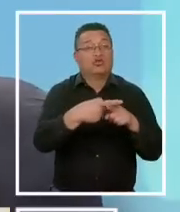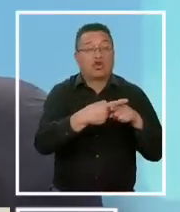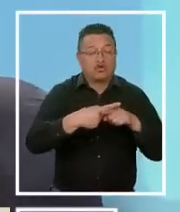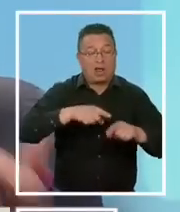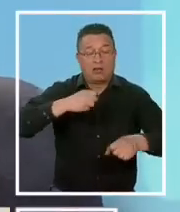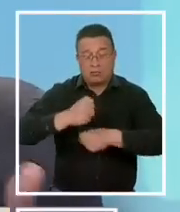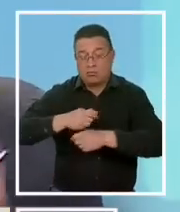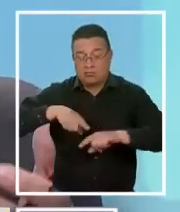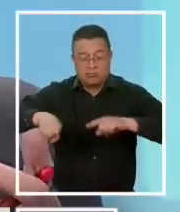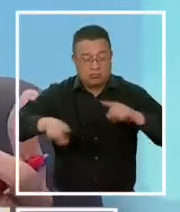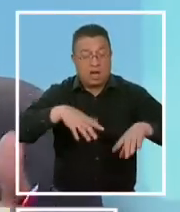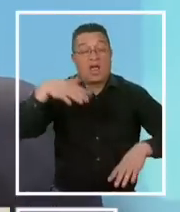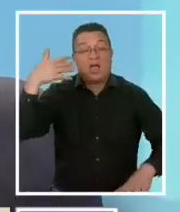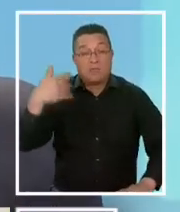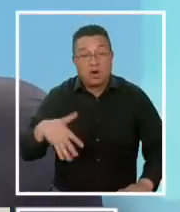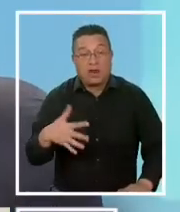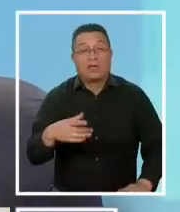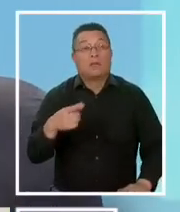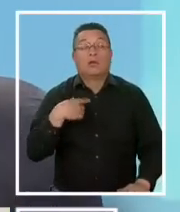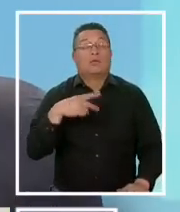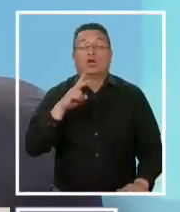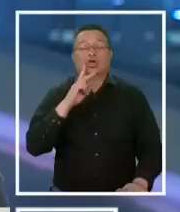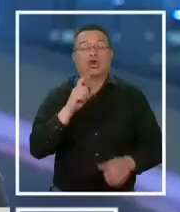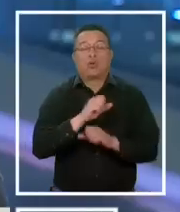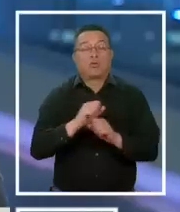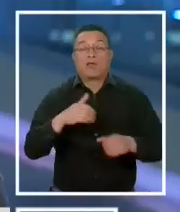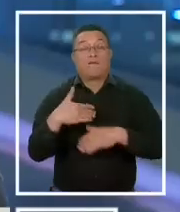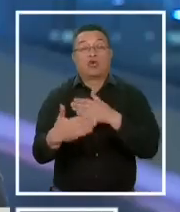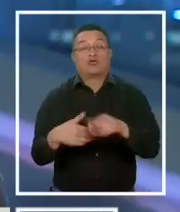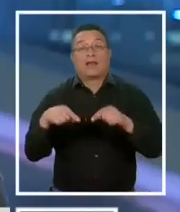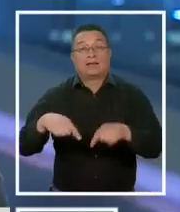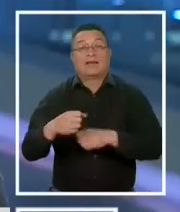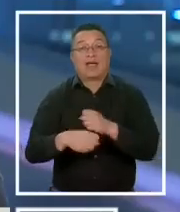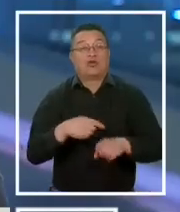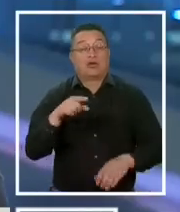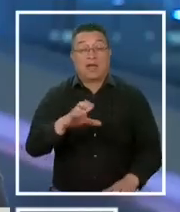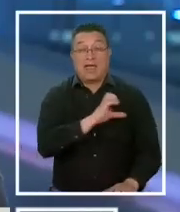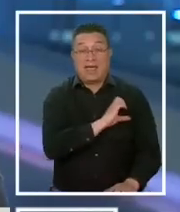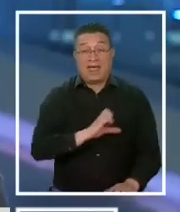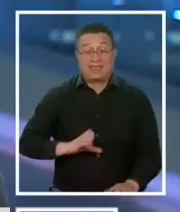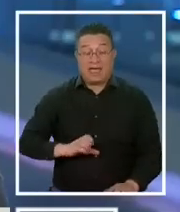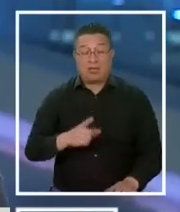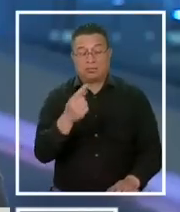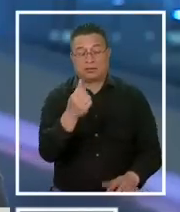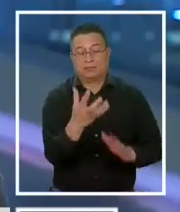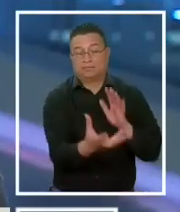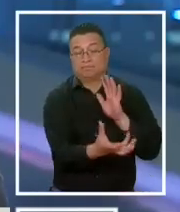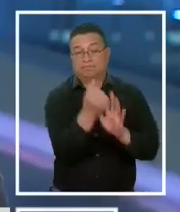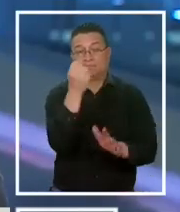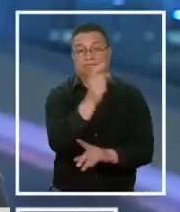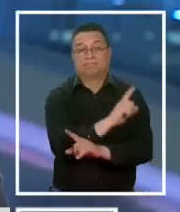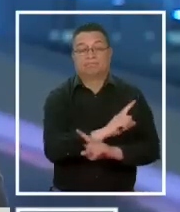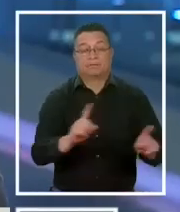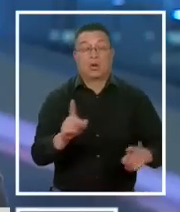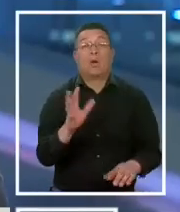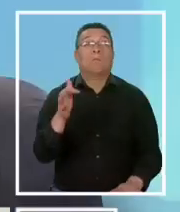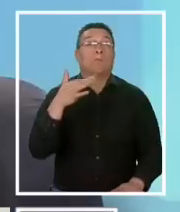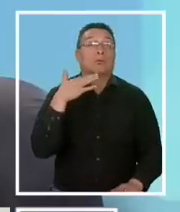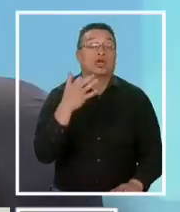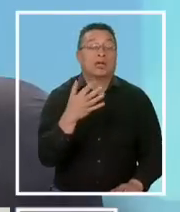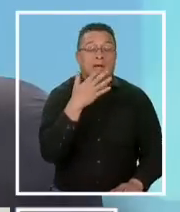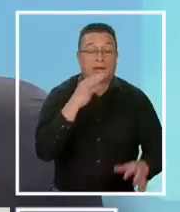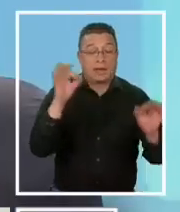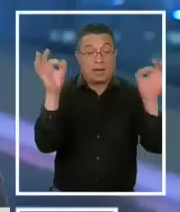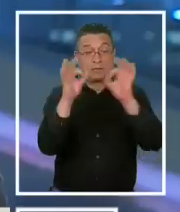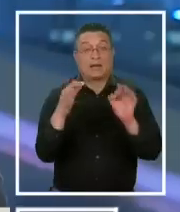escrito que es relevante que se hace bien sin posibilidad de funcionar y el estado en este momento la explicación